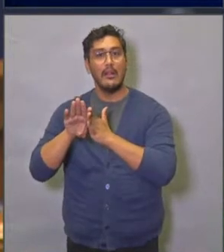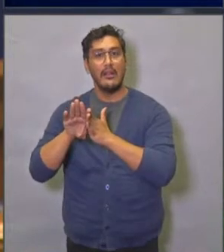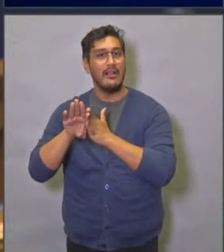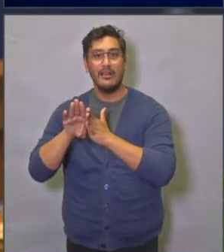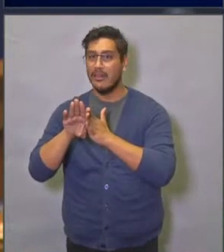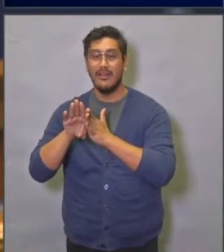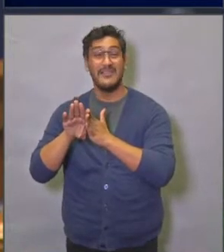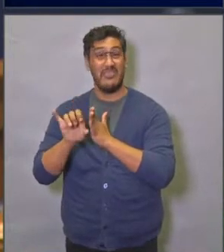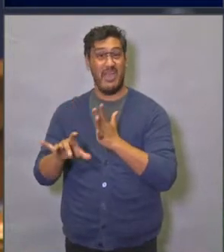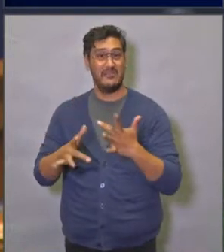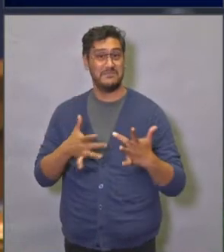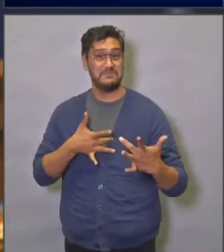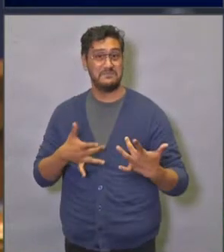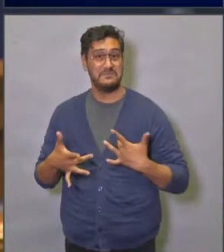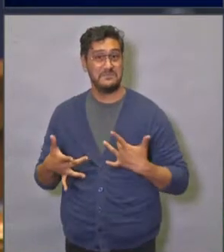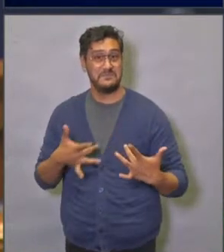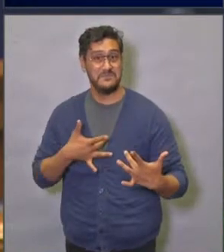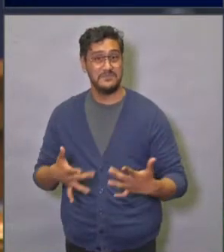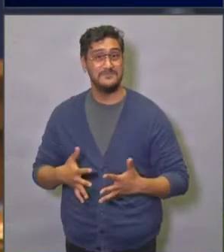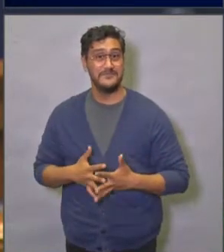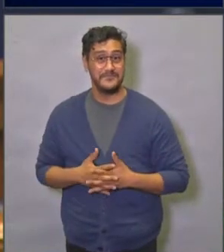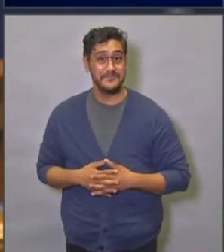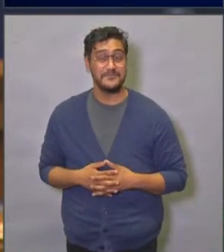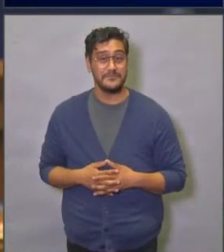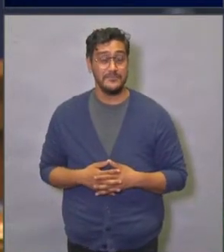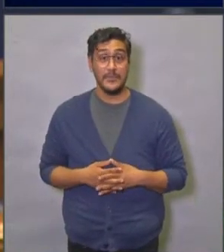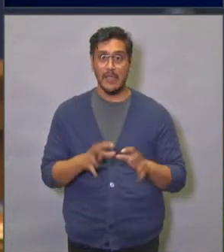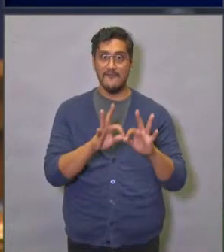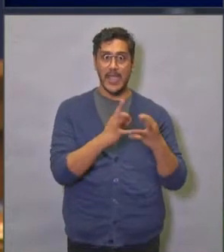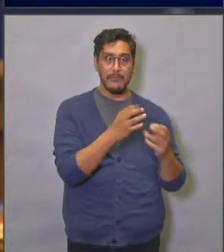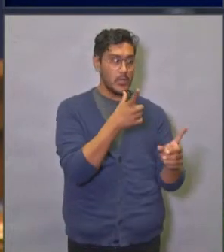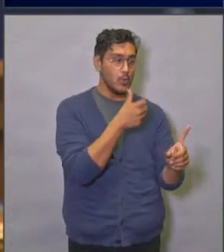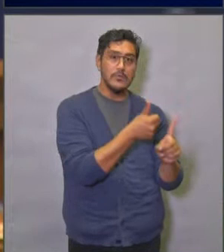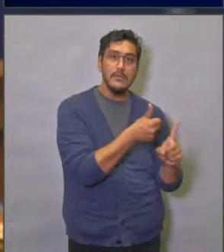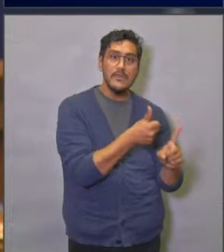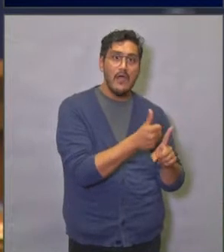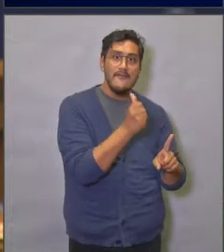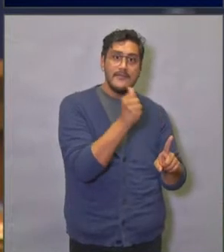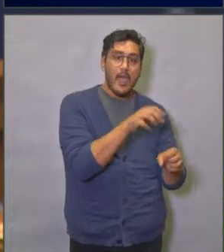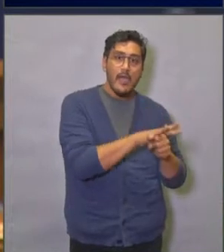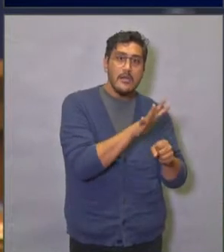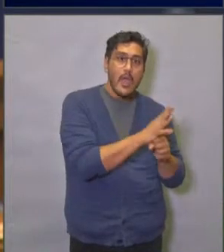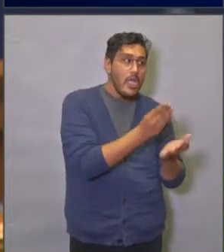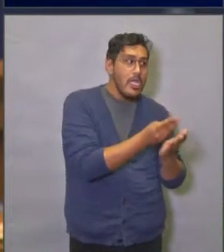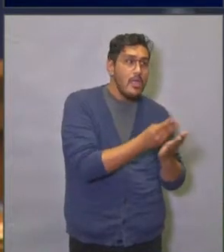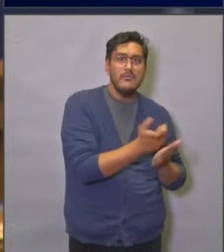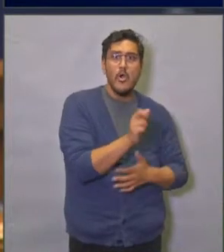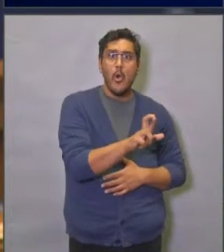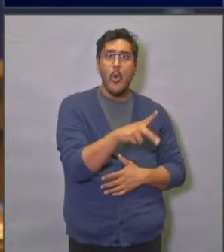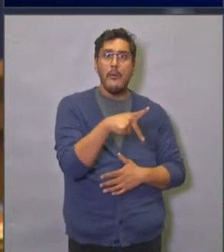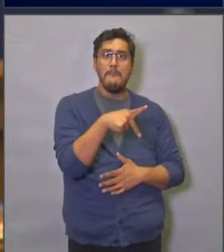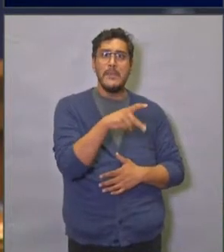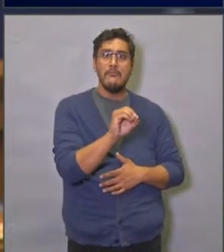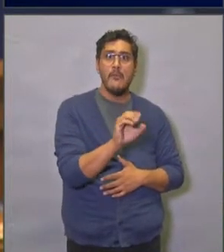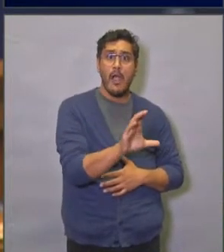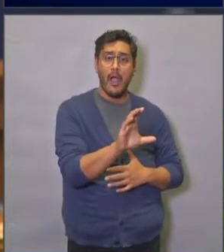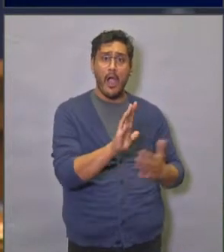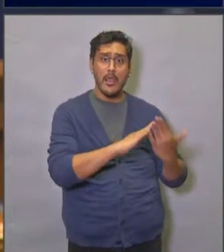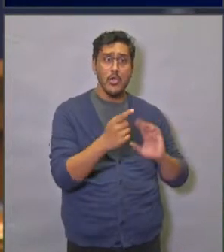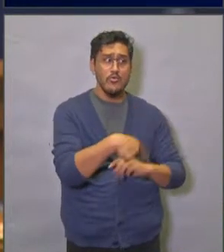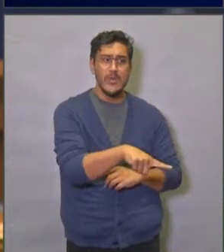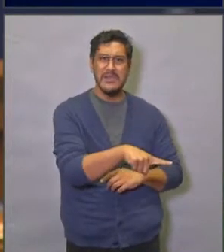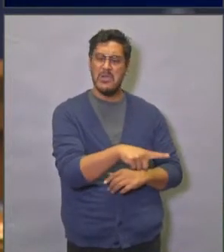eso nos preocupa. Las familias de bajo ingreso y las comunidades de color, que son las más afectadas